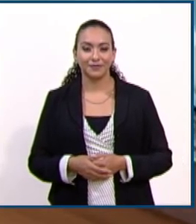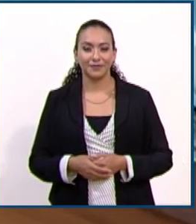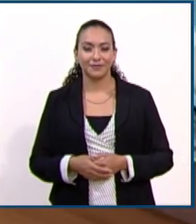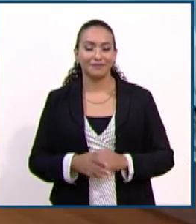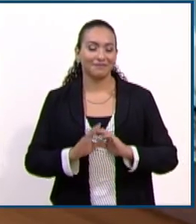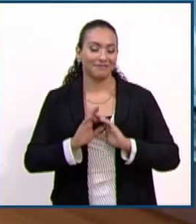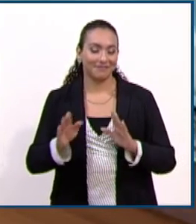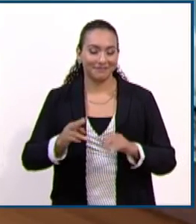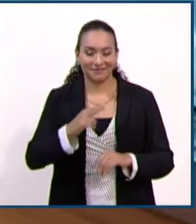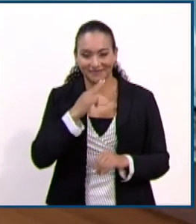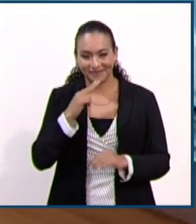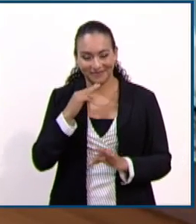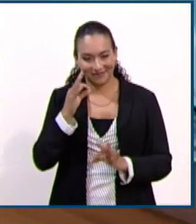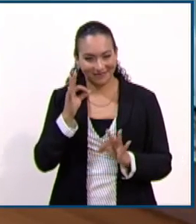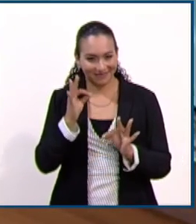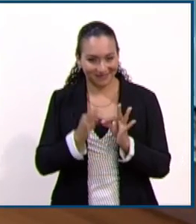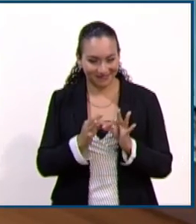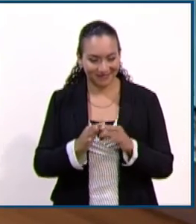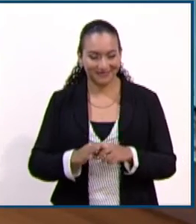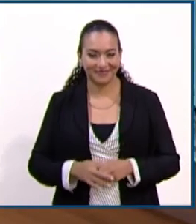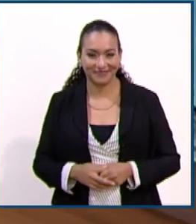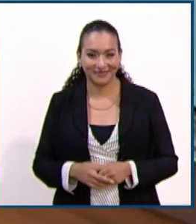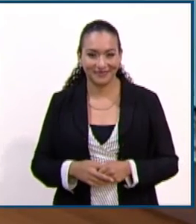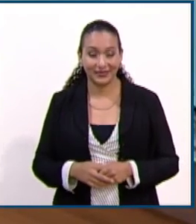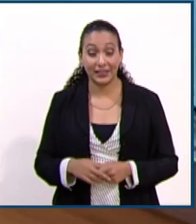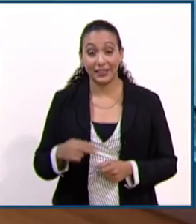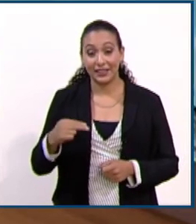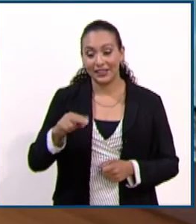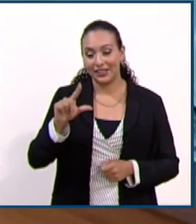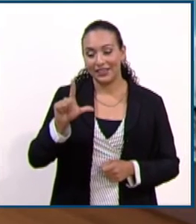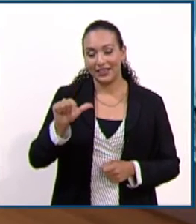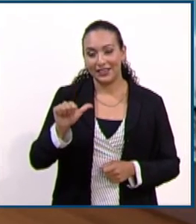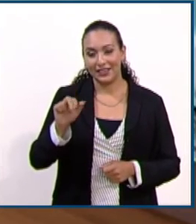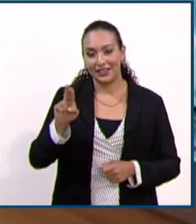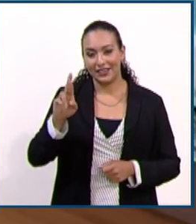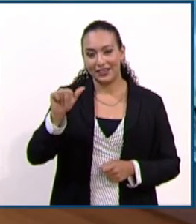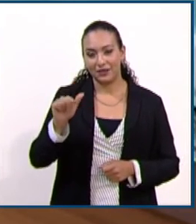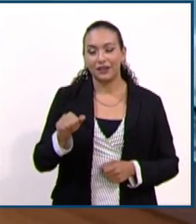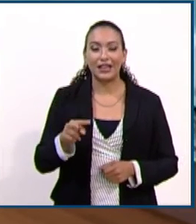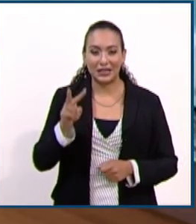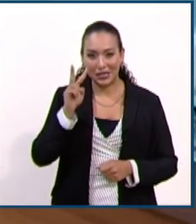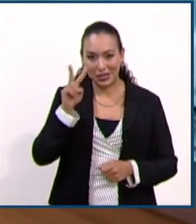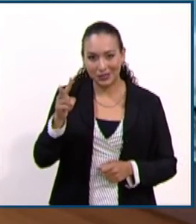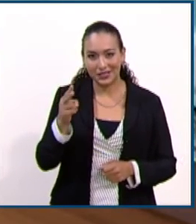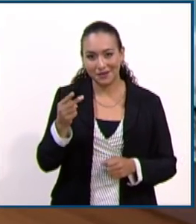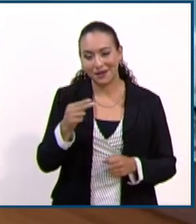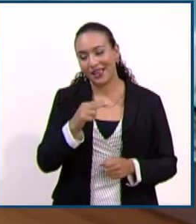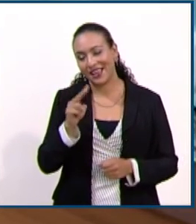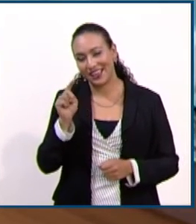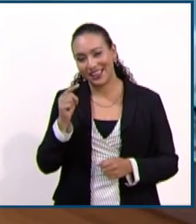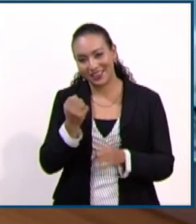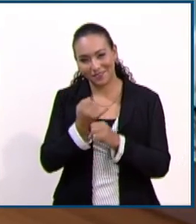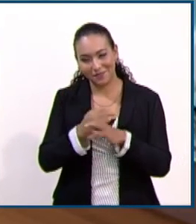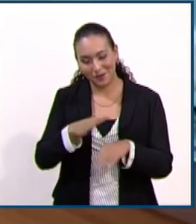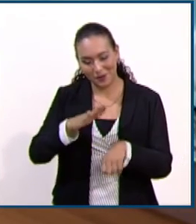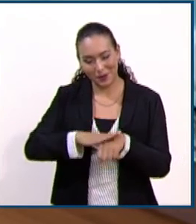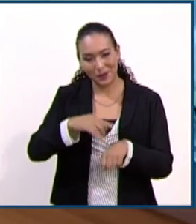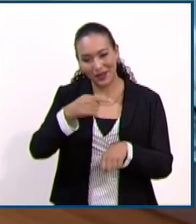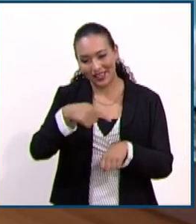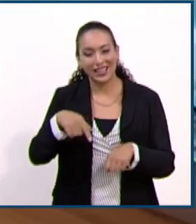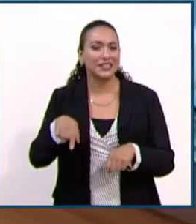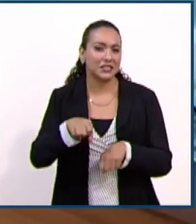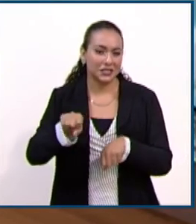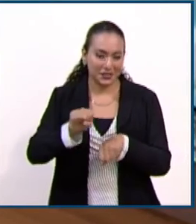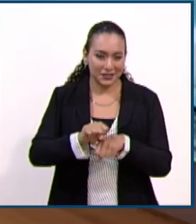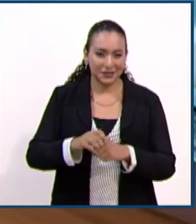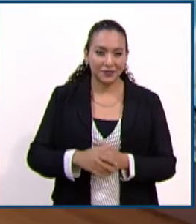Y de esta manera llegamos al final de este semanario. Soy Laura Murillo y lo invito a mantenerse en la señal del canal del Poder Judicial de la